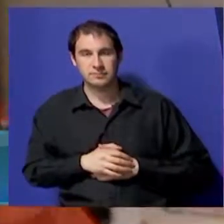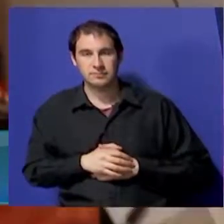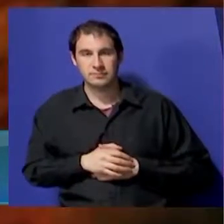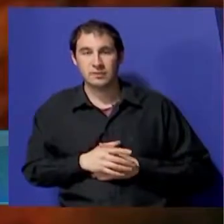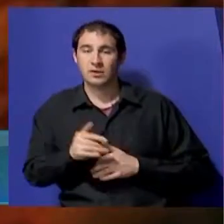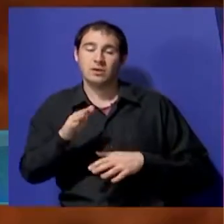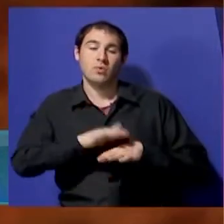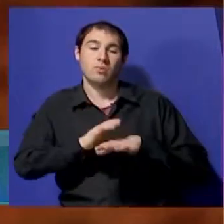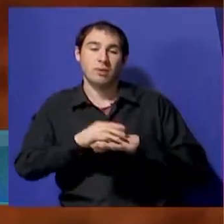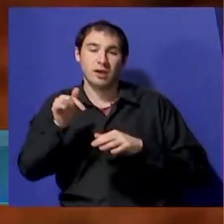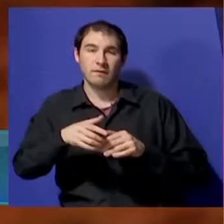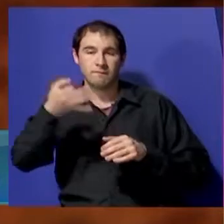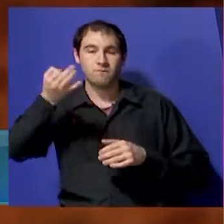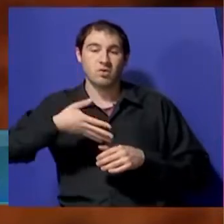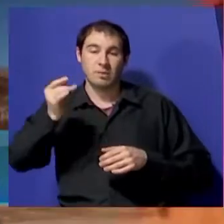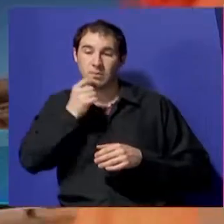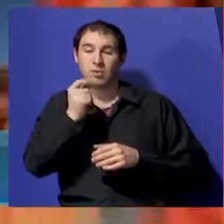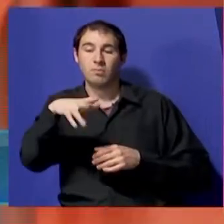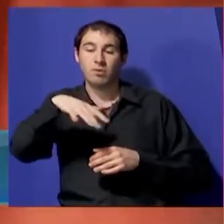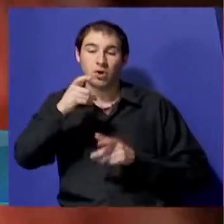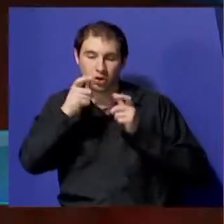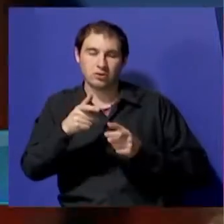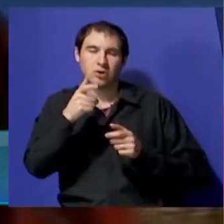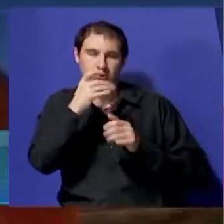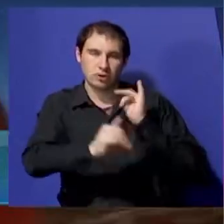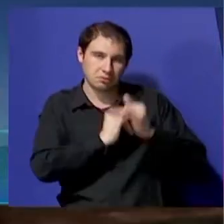cumplir con la formalidad de decirle al pueblo que controlan.